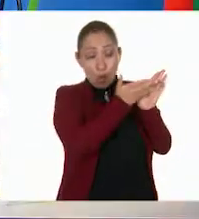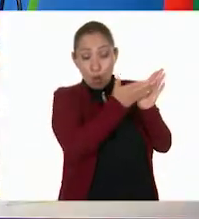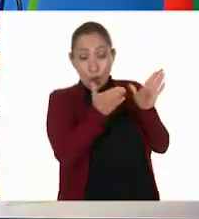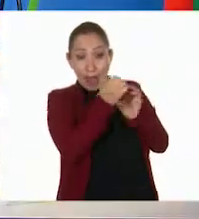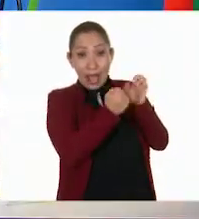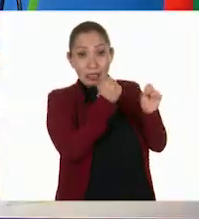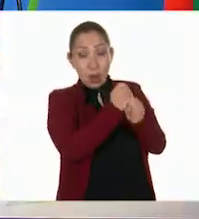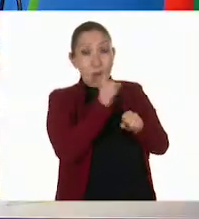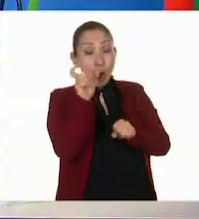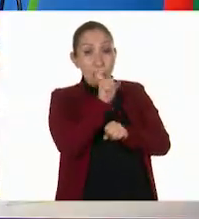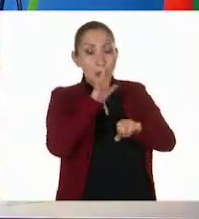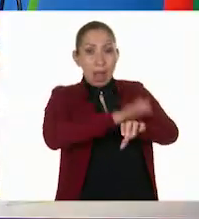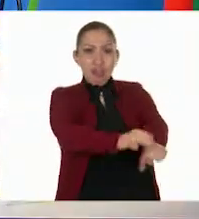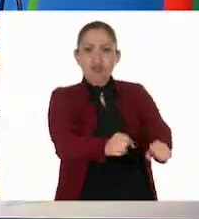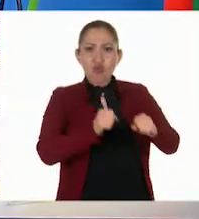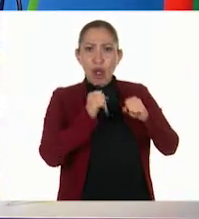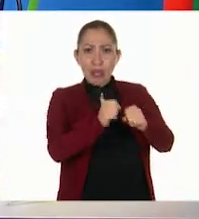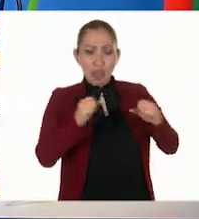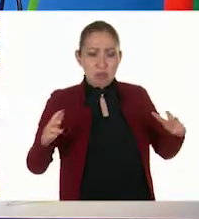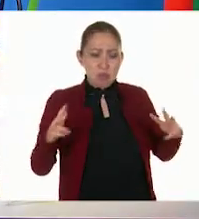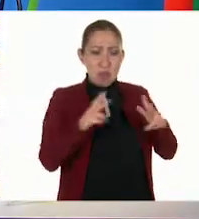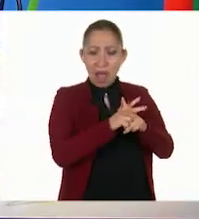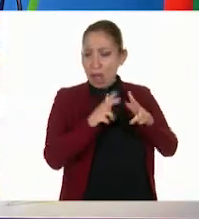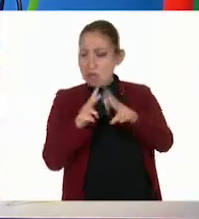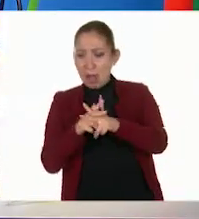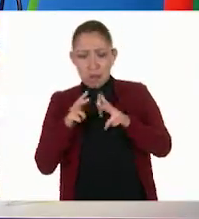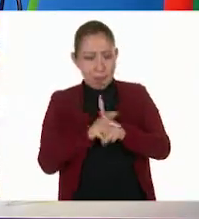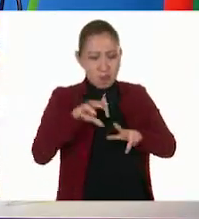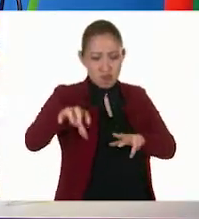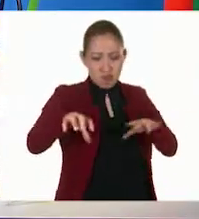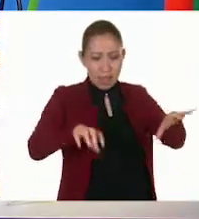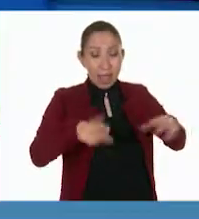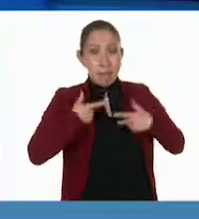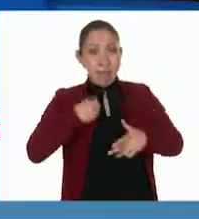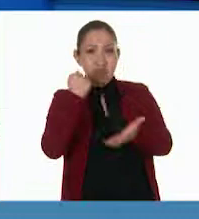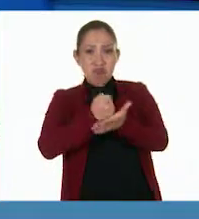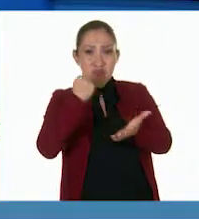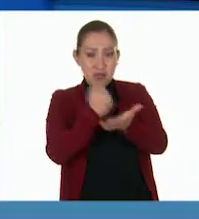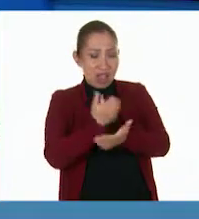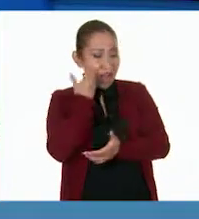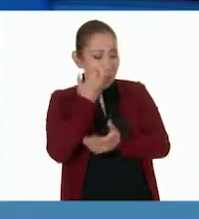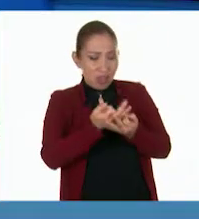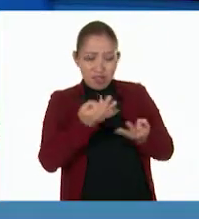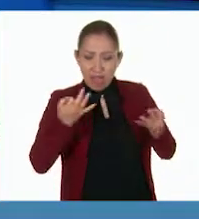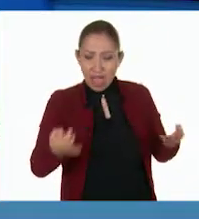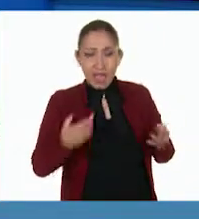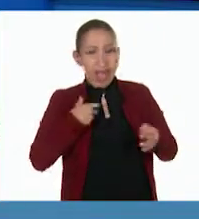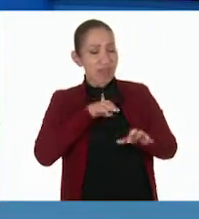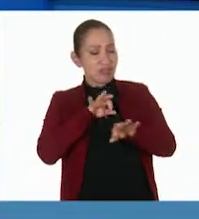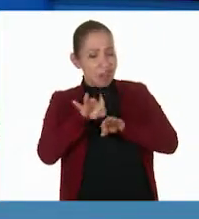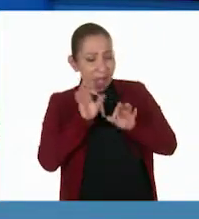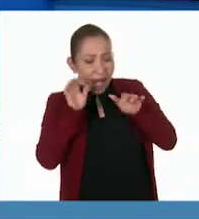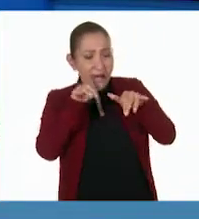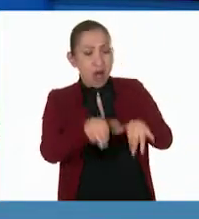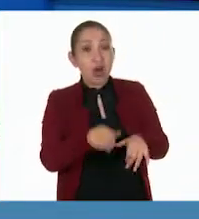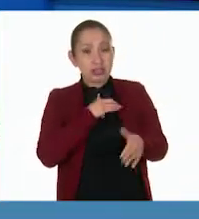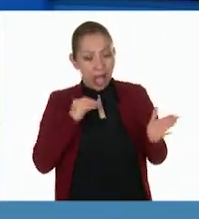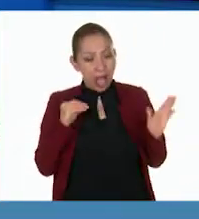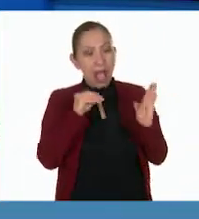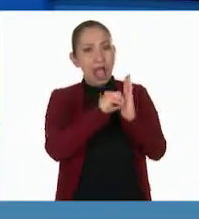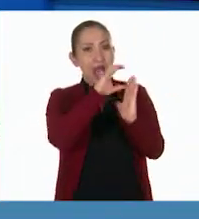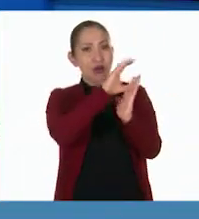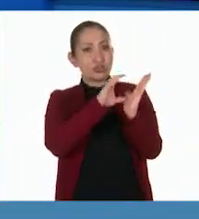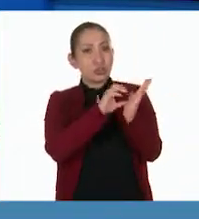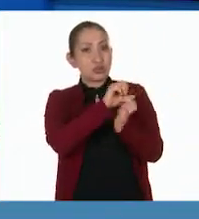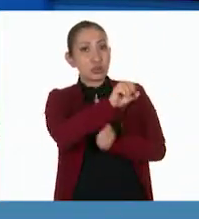cuando la parte más intensa de la guerra de facciones ya había acabado y las demandas sociales como el derecho a la tierra y al trabajo ya se habían incluido en la